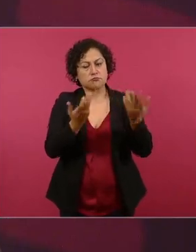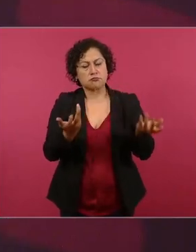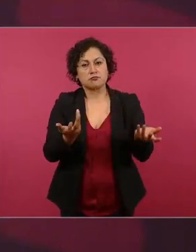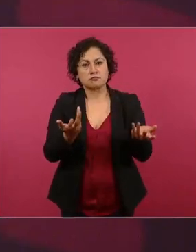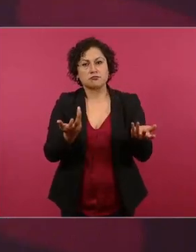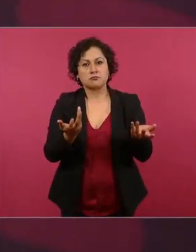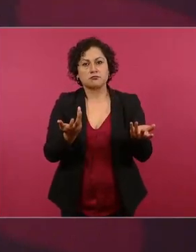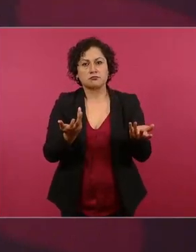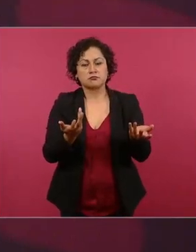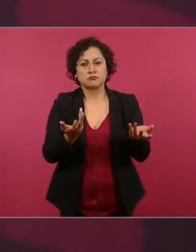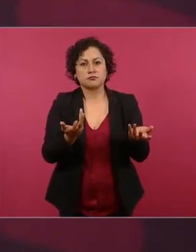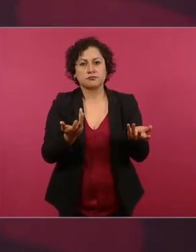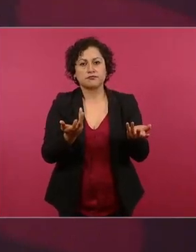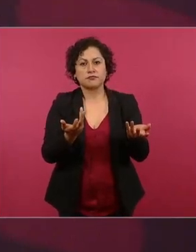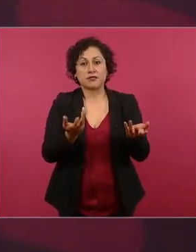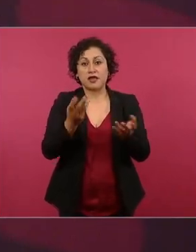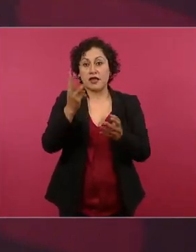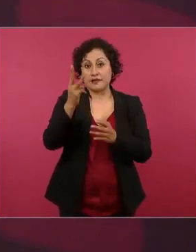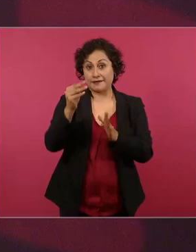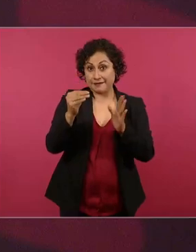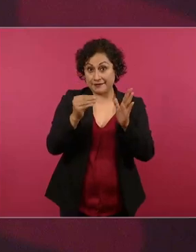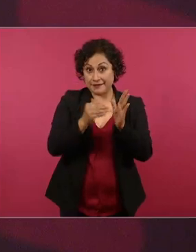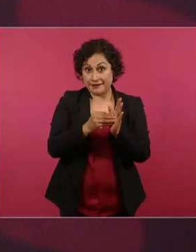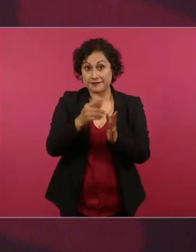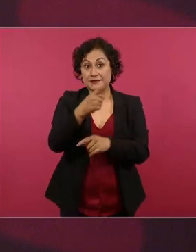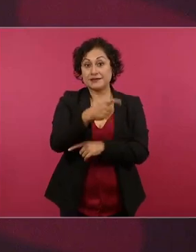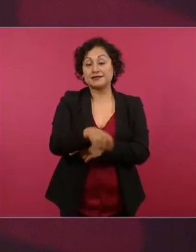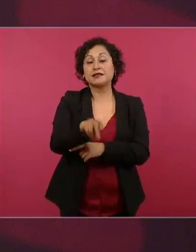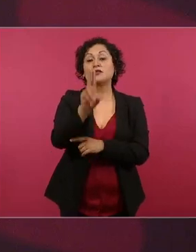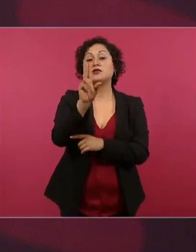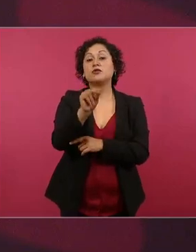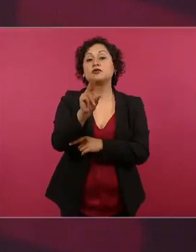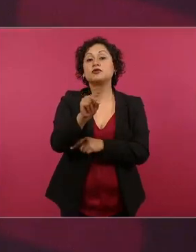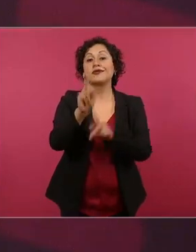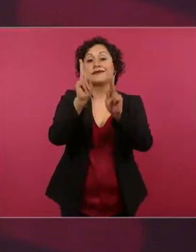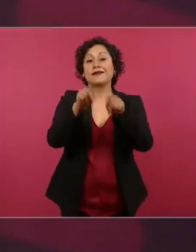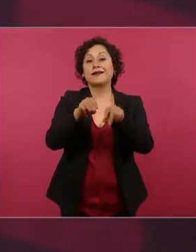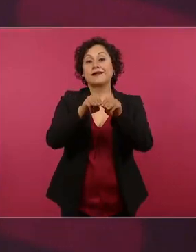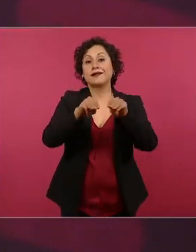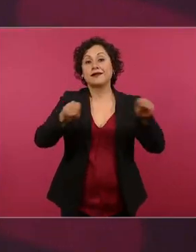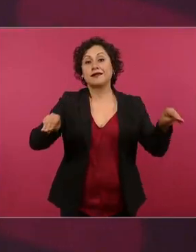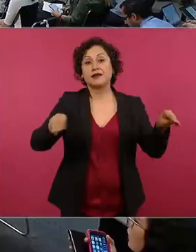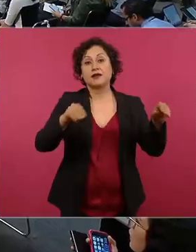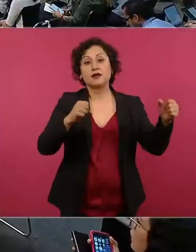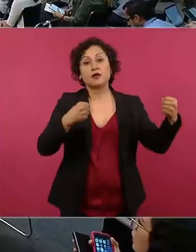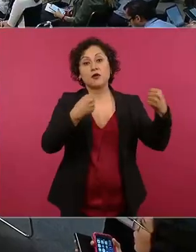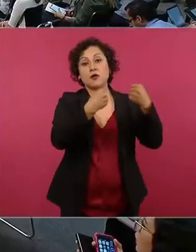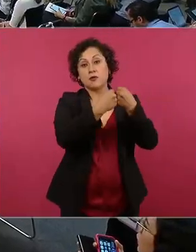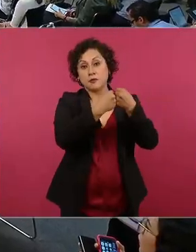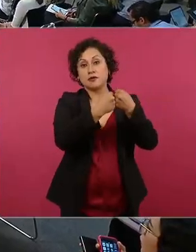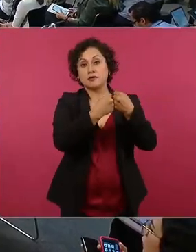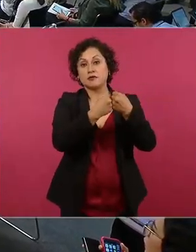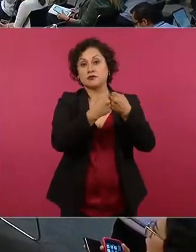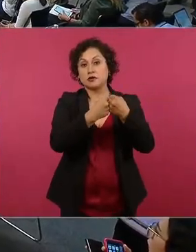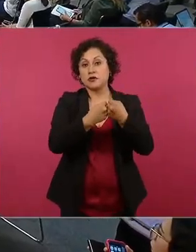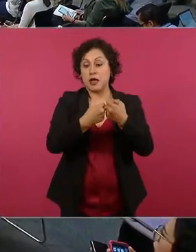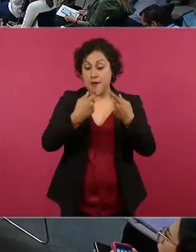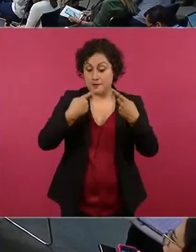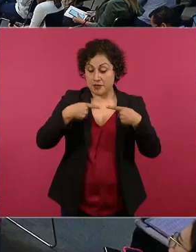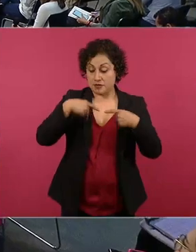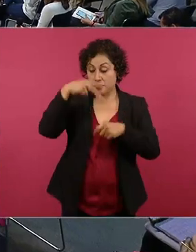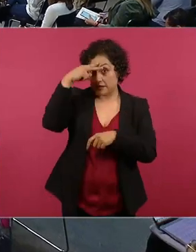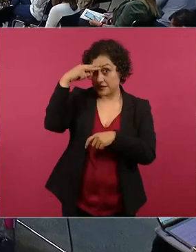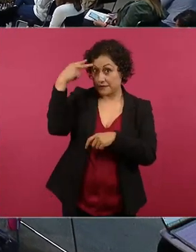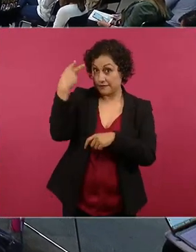tenemos 3.180 kilómetros de frontera, hay 40 millones de mexicanos